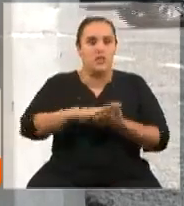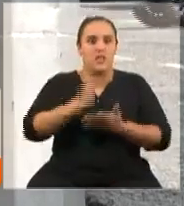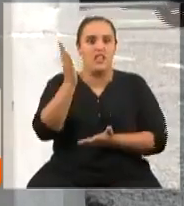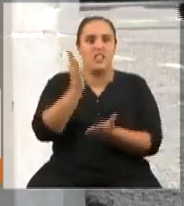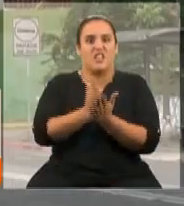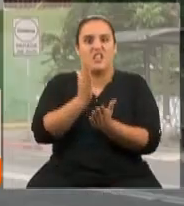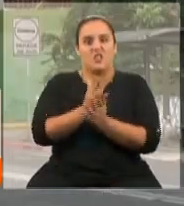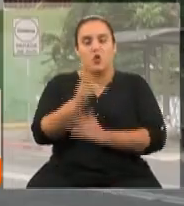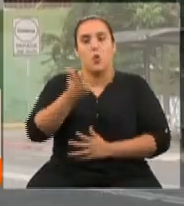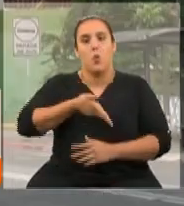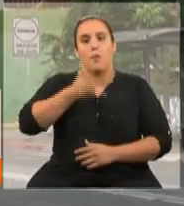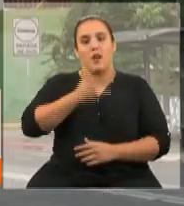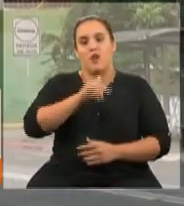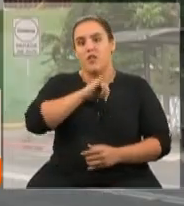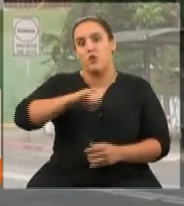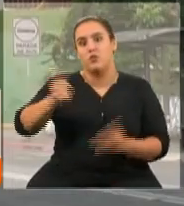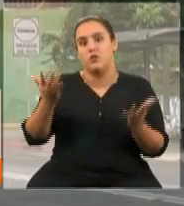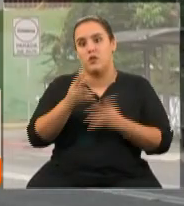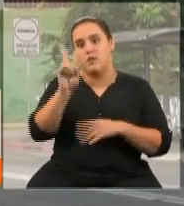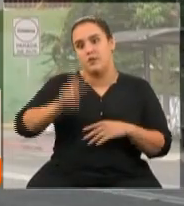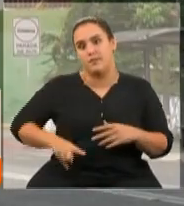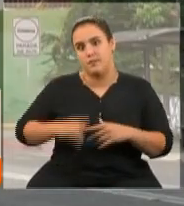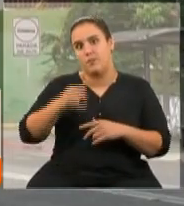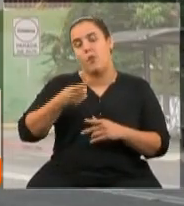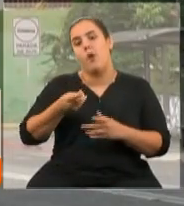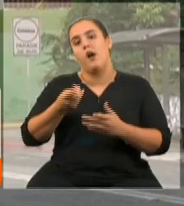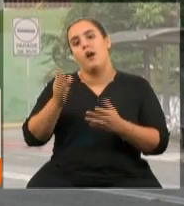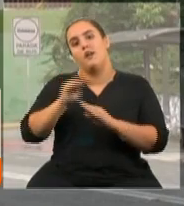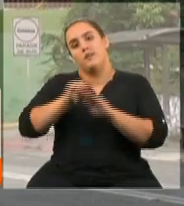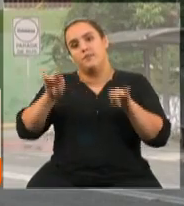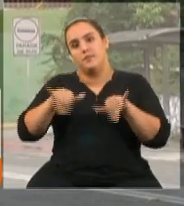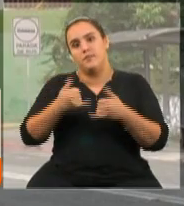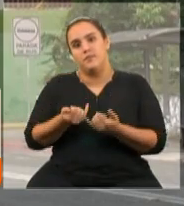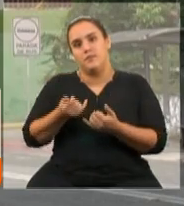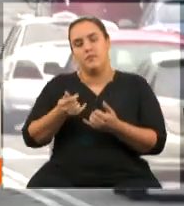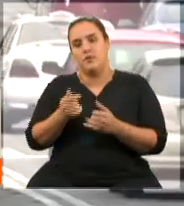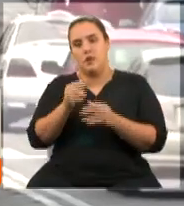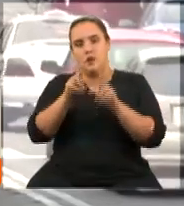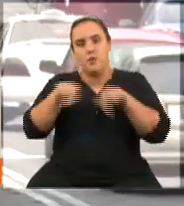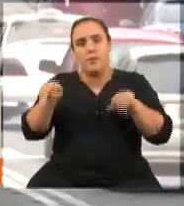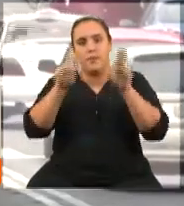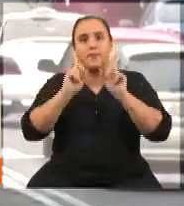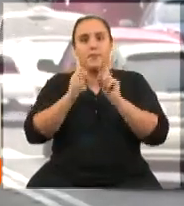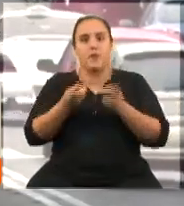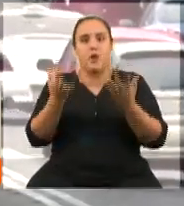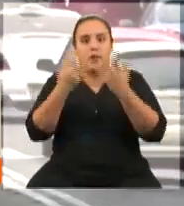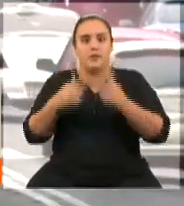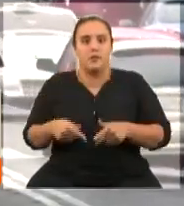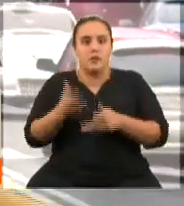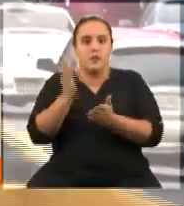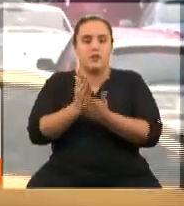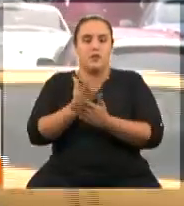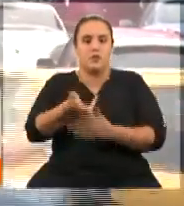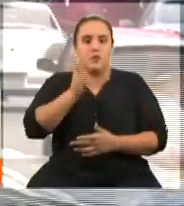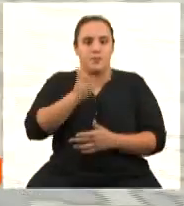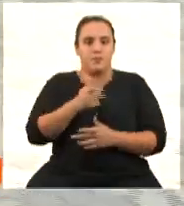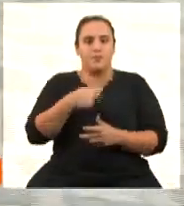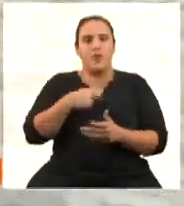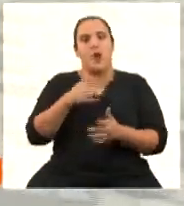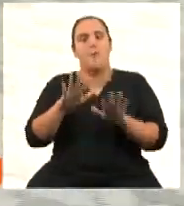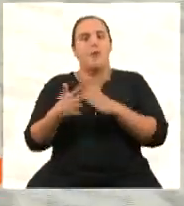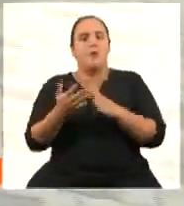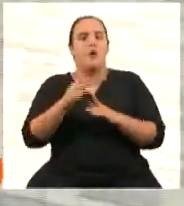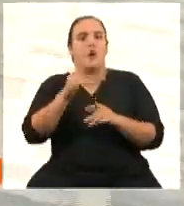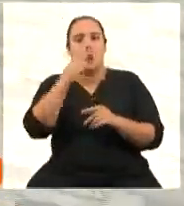denuncia en venezuela tal como informan las naciones unidas y organismos de derechos humanos hasta mediados del 2019 las